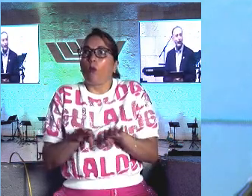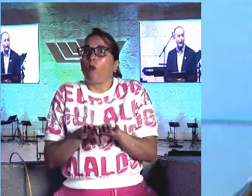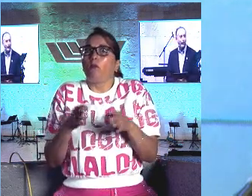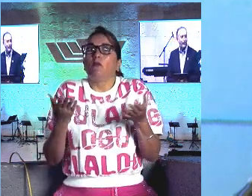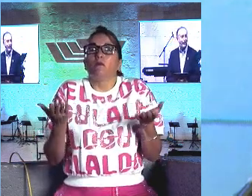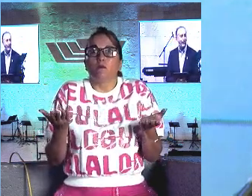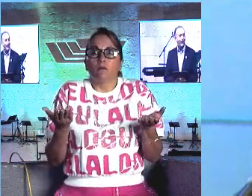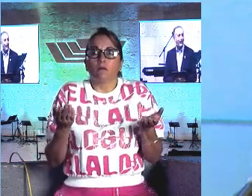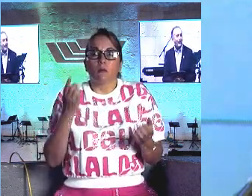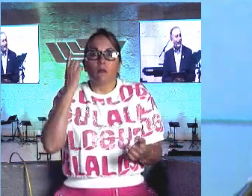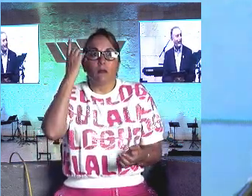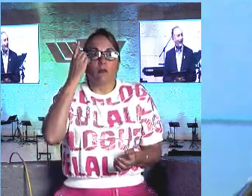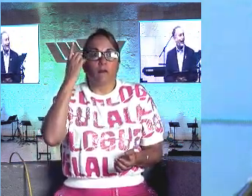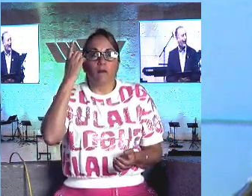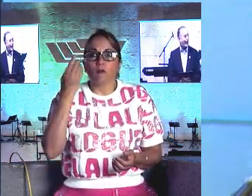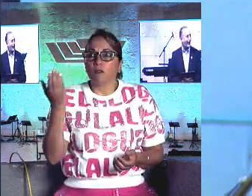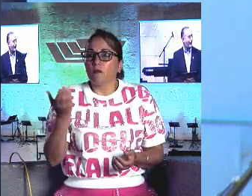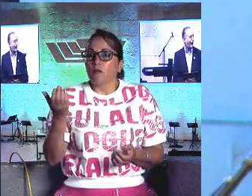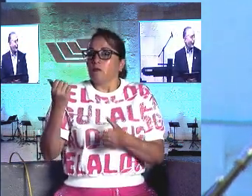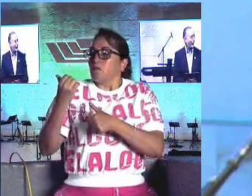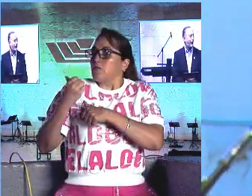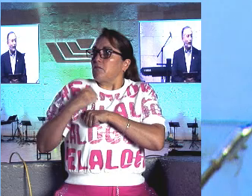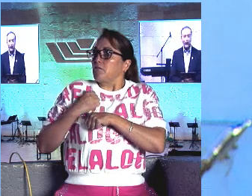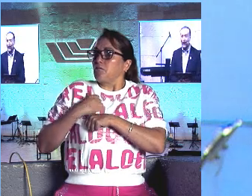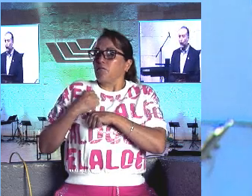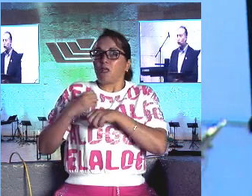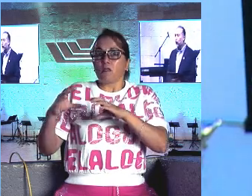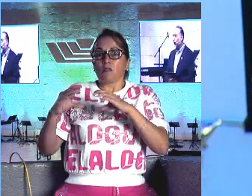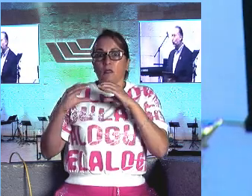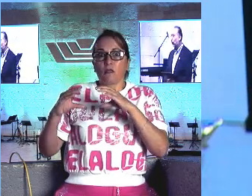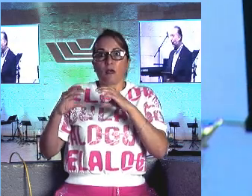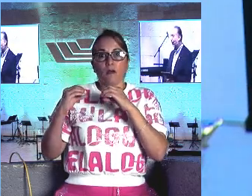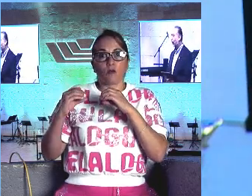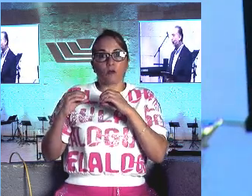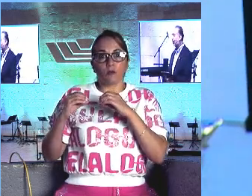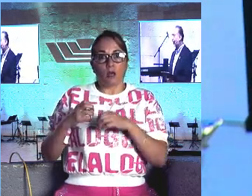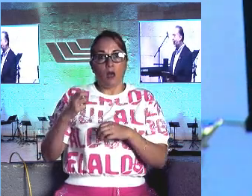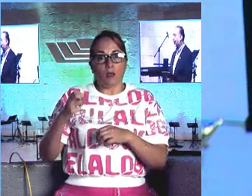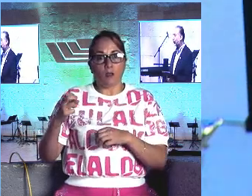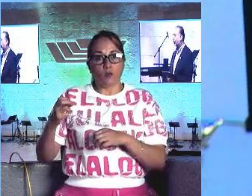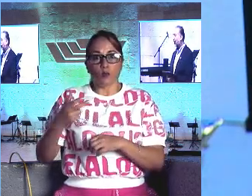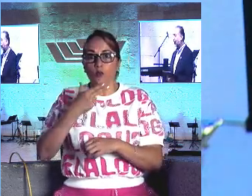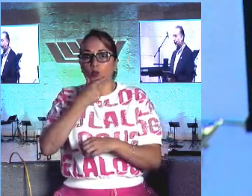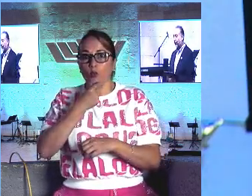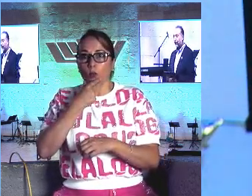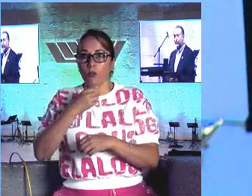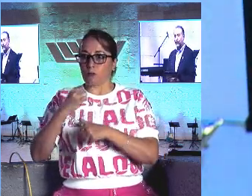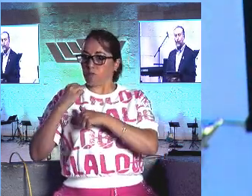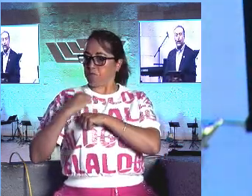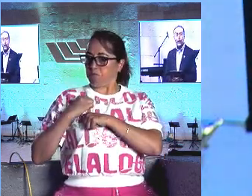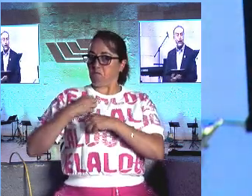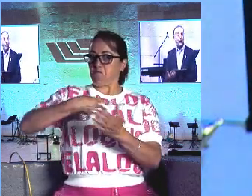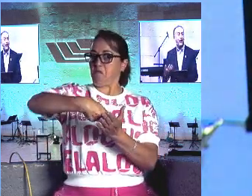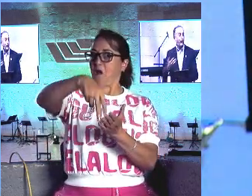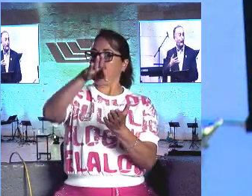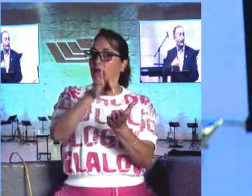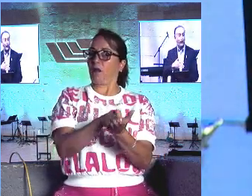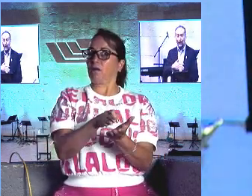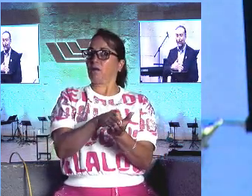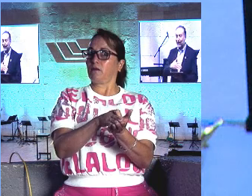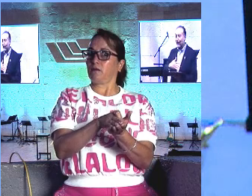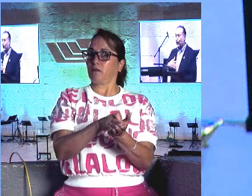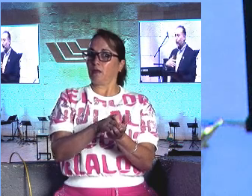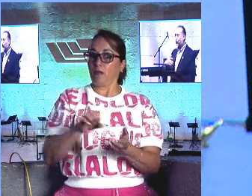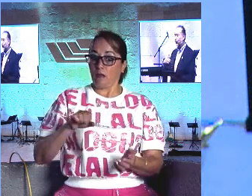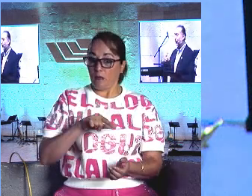humanos, ¿qué característica le hubiera pedido para los futuros soldados, generales, valientes? Y de estos iban a